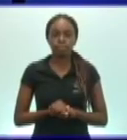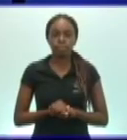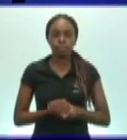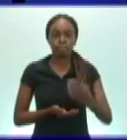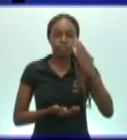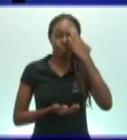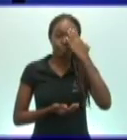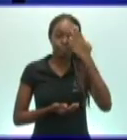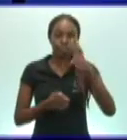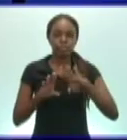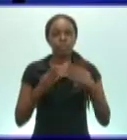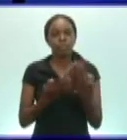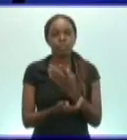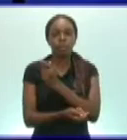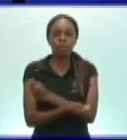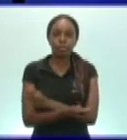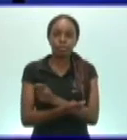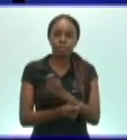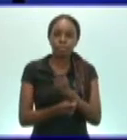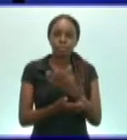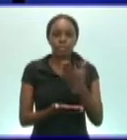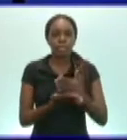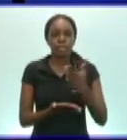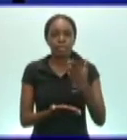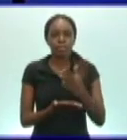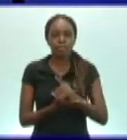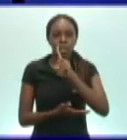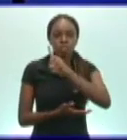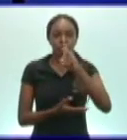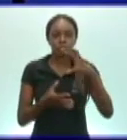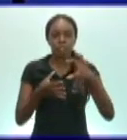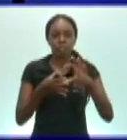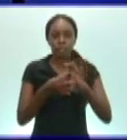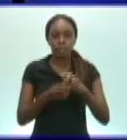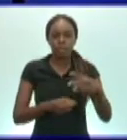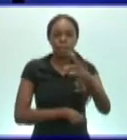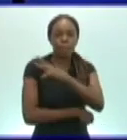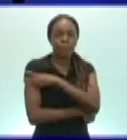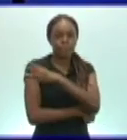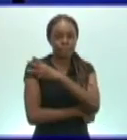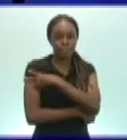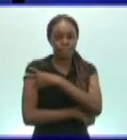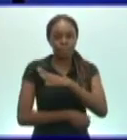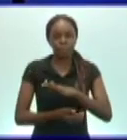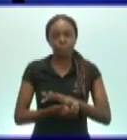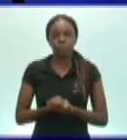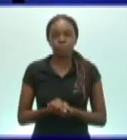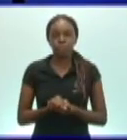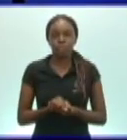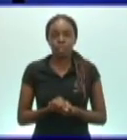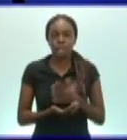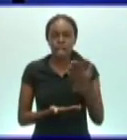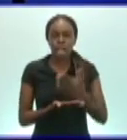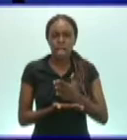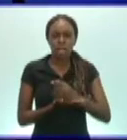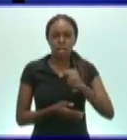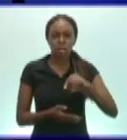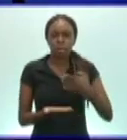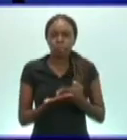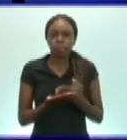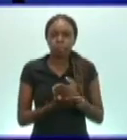cordial saludo a todos los estudiantes de 11º grado de preuniversitario. En el encuentro de hoy